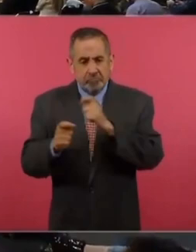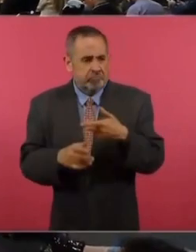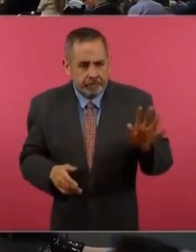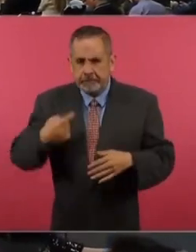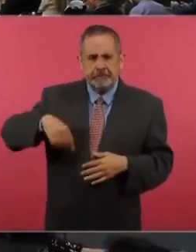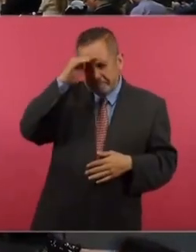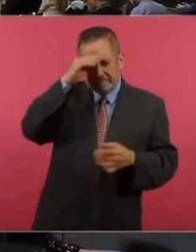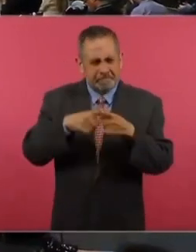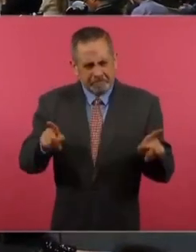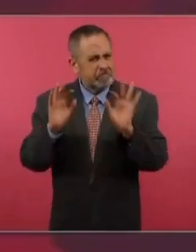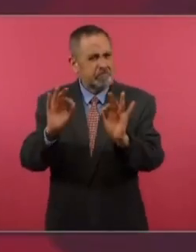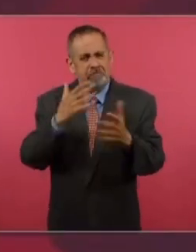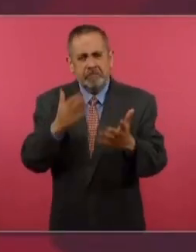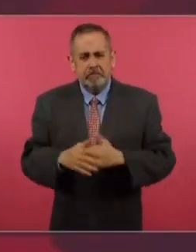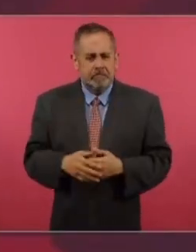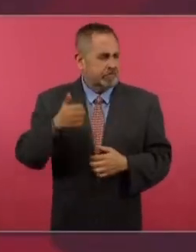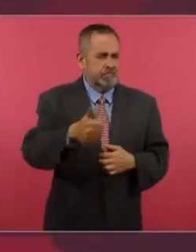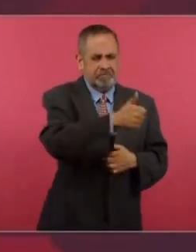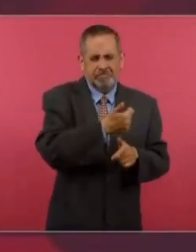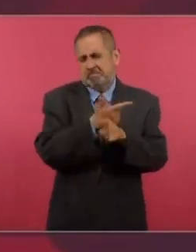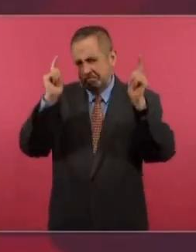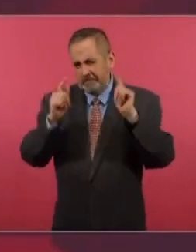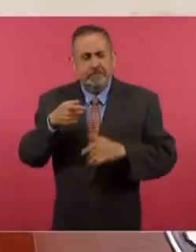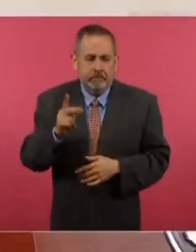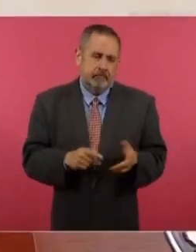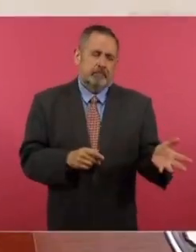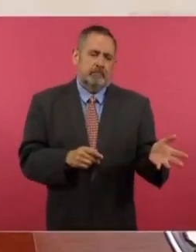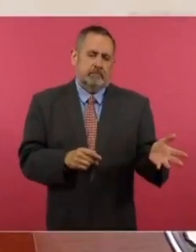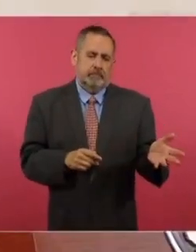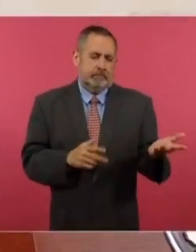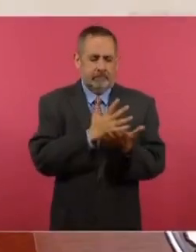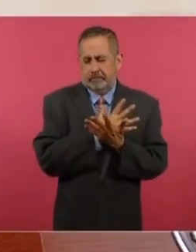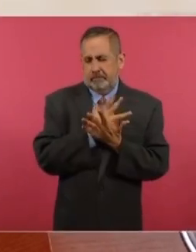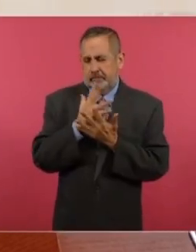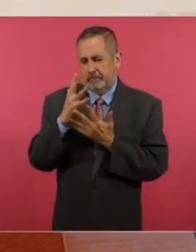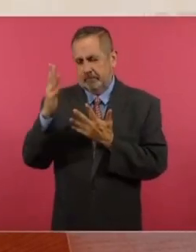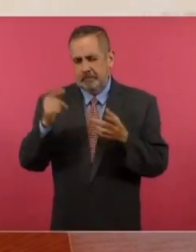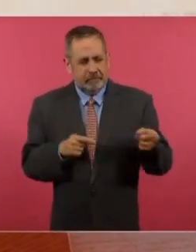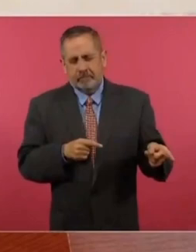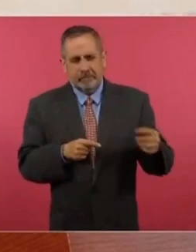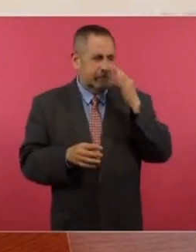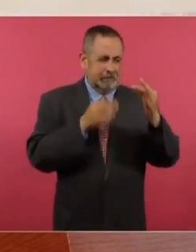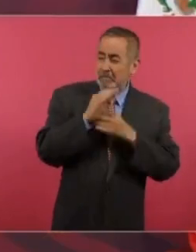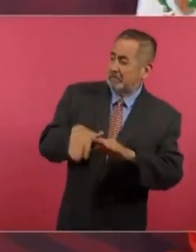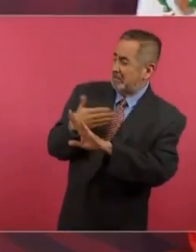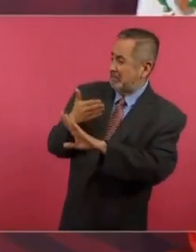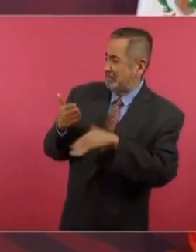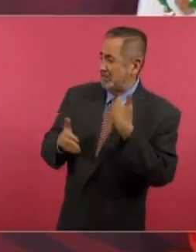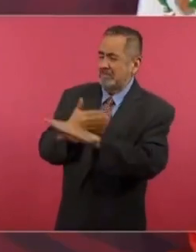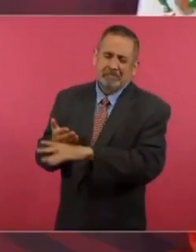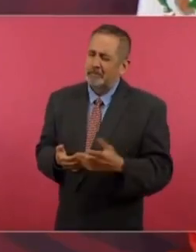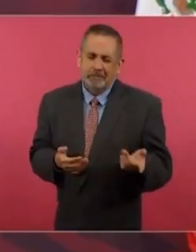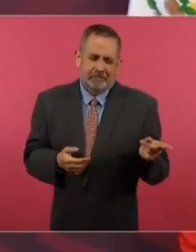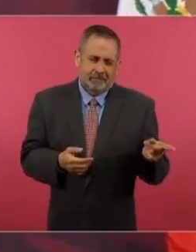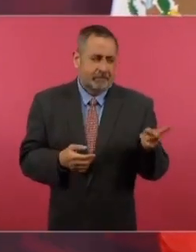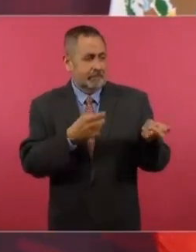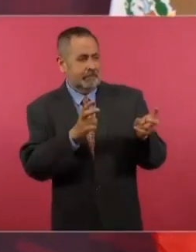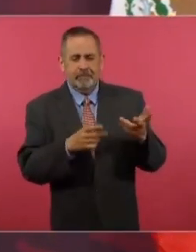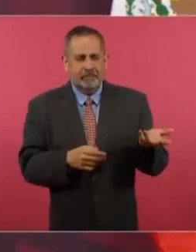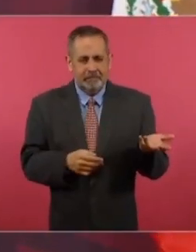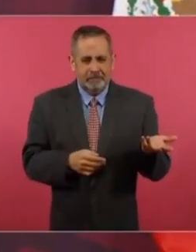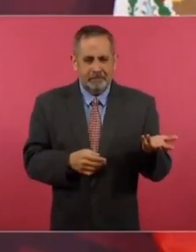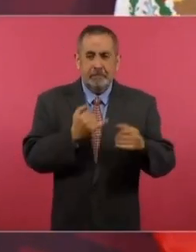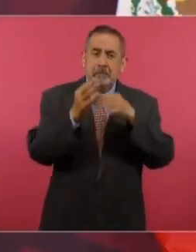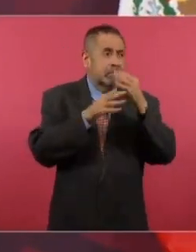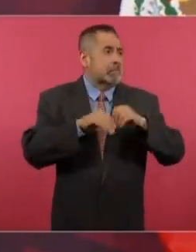pensemos distinto, está bien, somos libres, pero no hacer una campaña, una lanzada, utilizando los